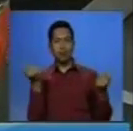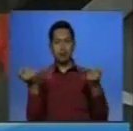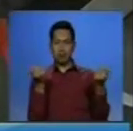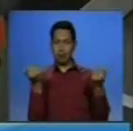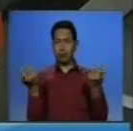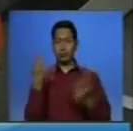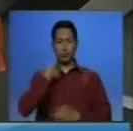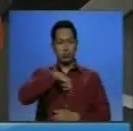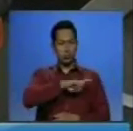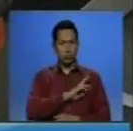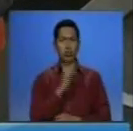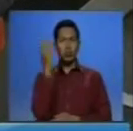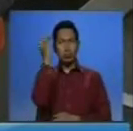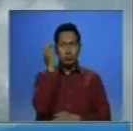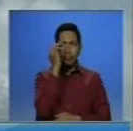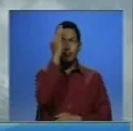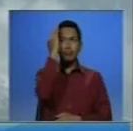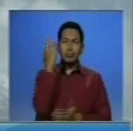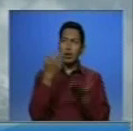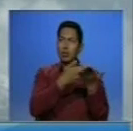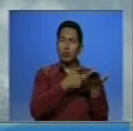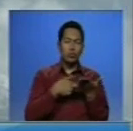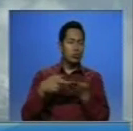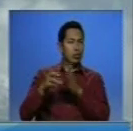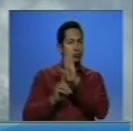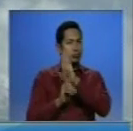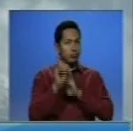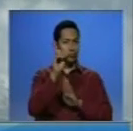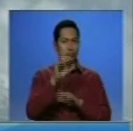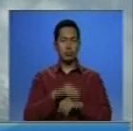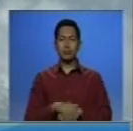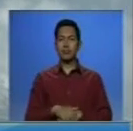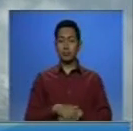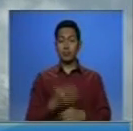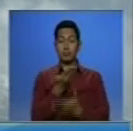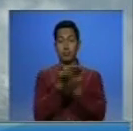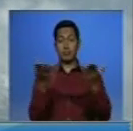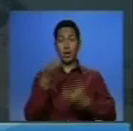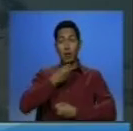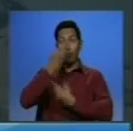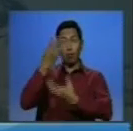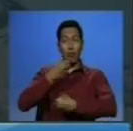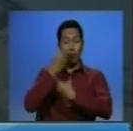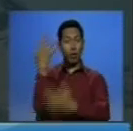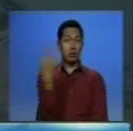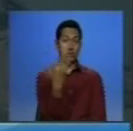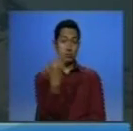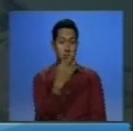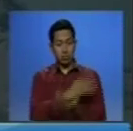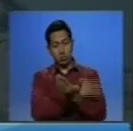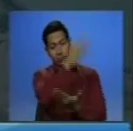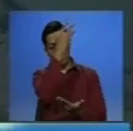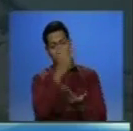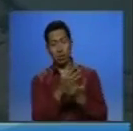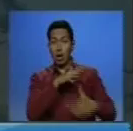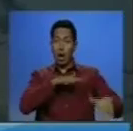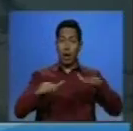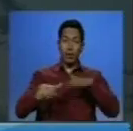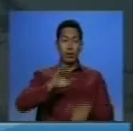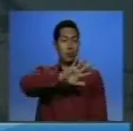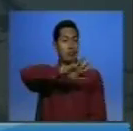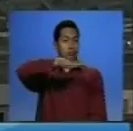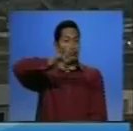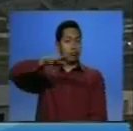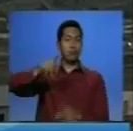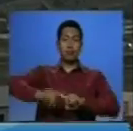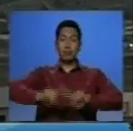reflexionando durante el desarrollo de la reunión. Aunque los reportes oficiales dicen que la actividad se mantiene moderada, el volcán Cotopaxi no ha dejado